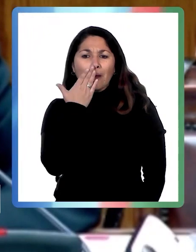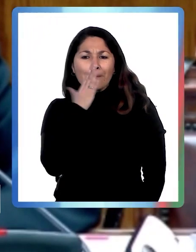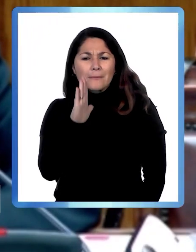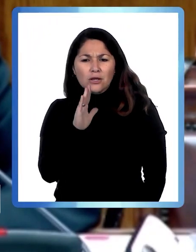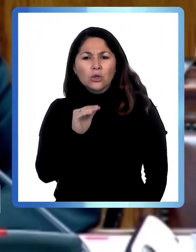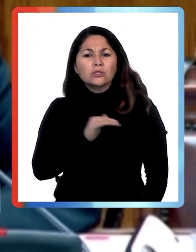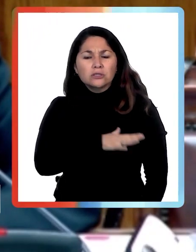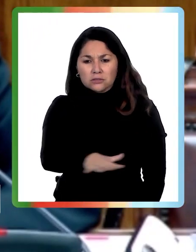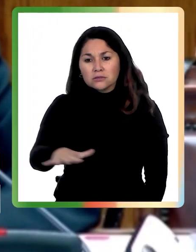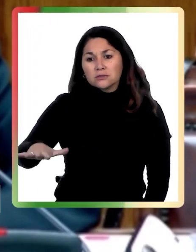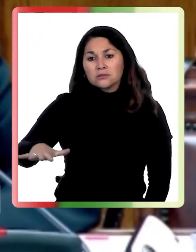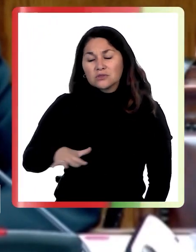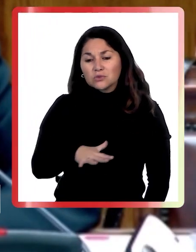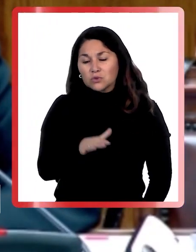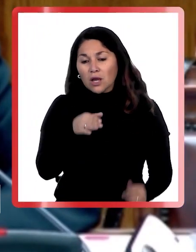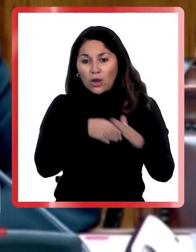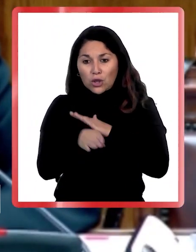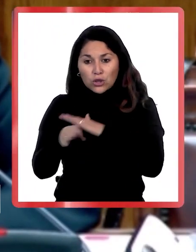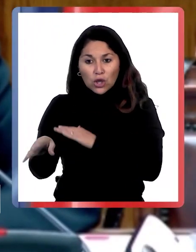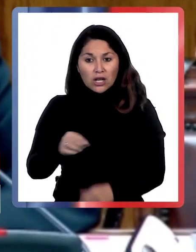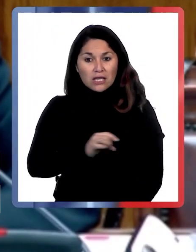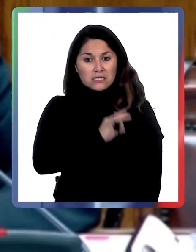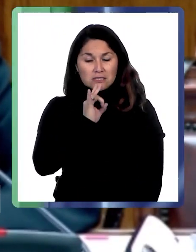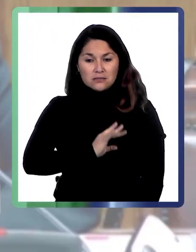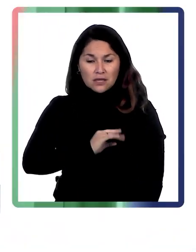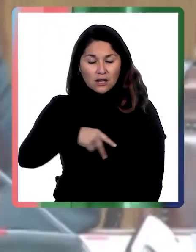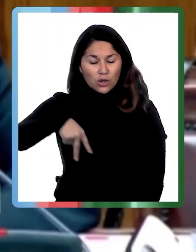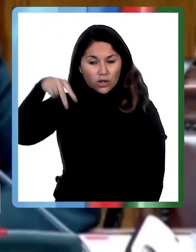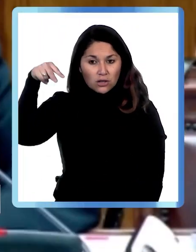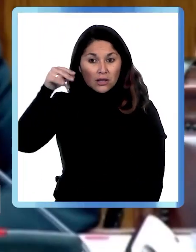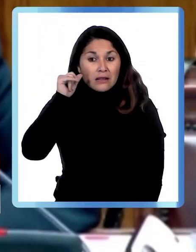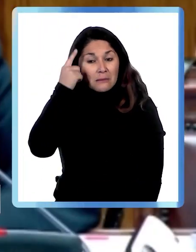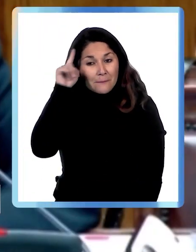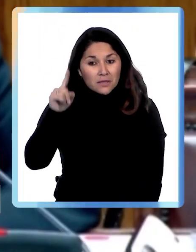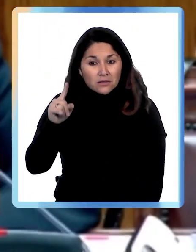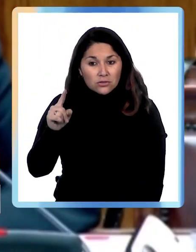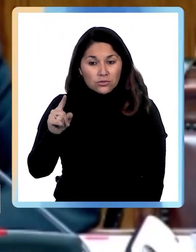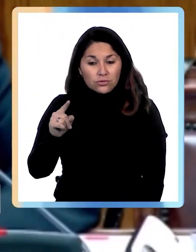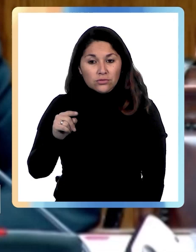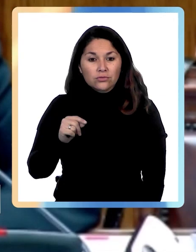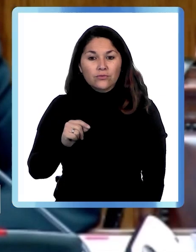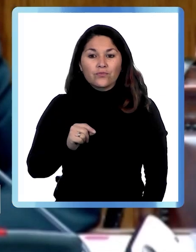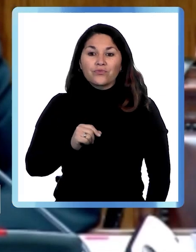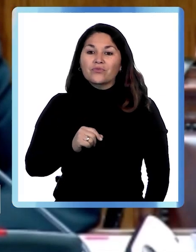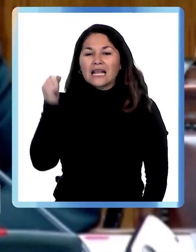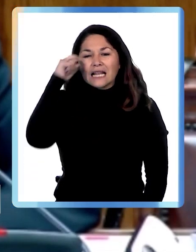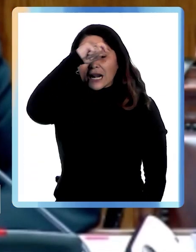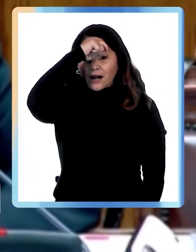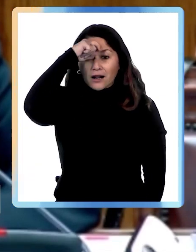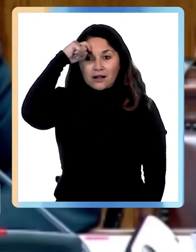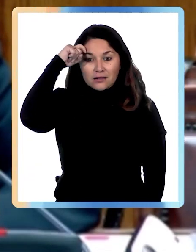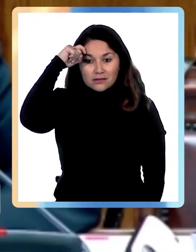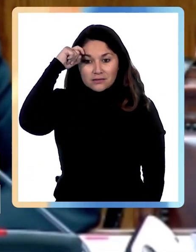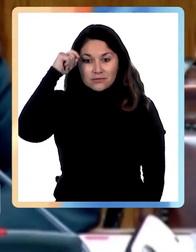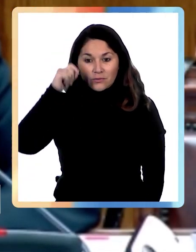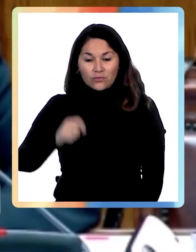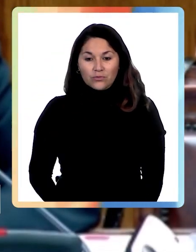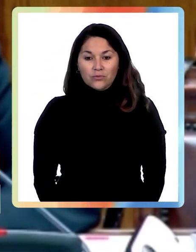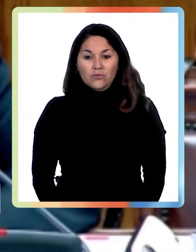mejoría en la situación de ingresos irregulares en el norte del país sin embargo en los meses del